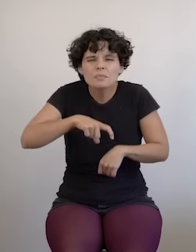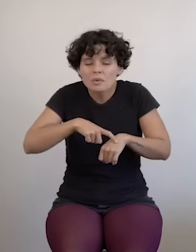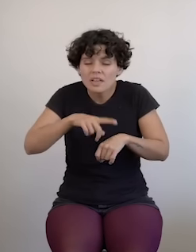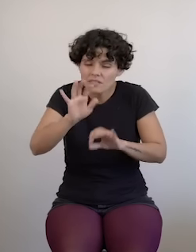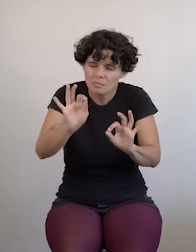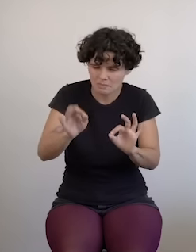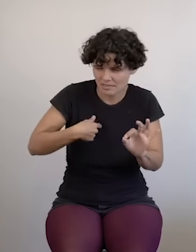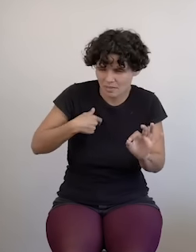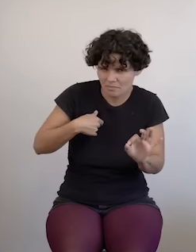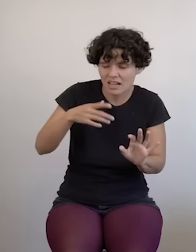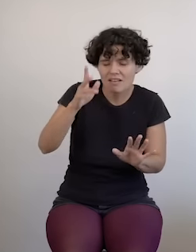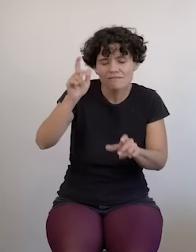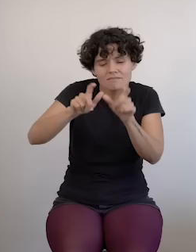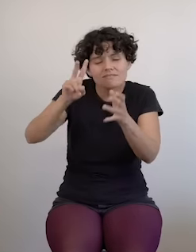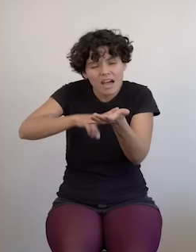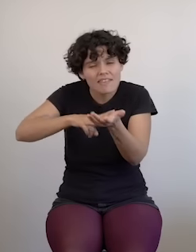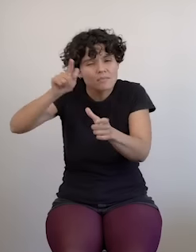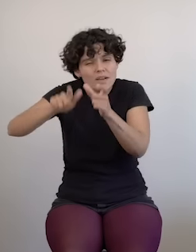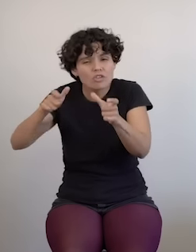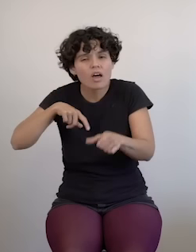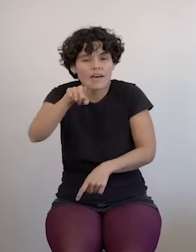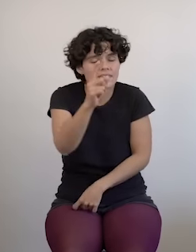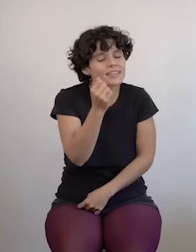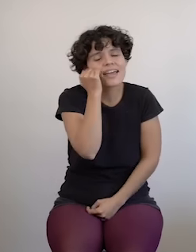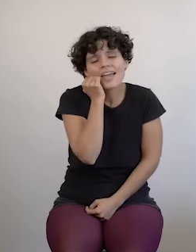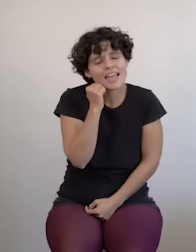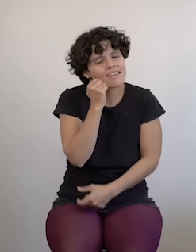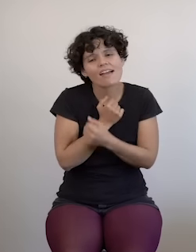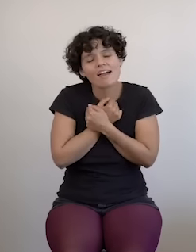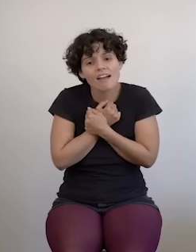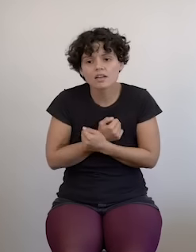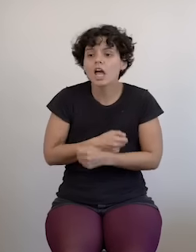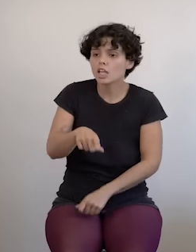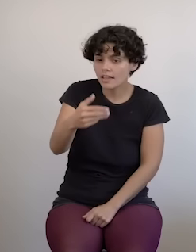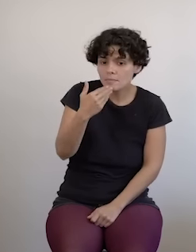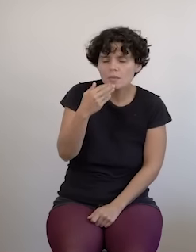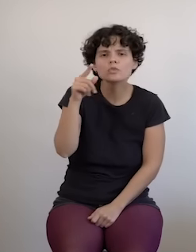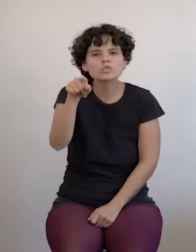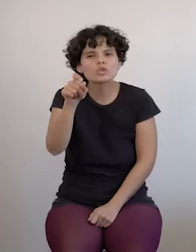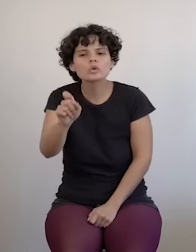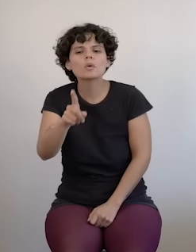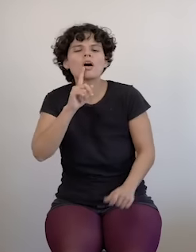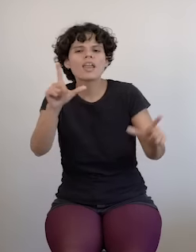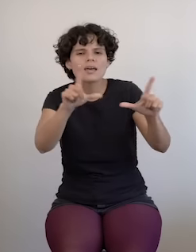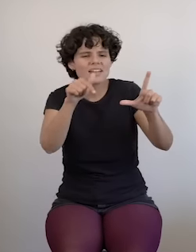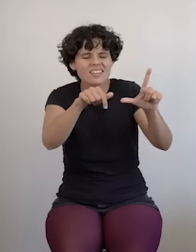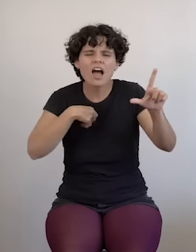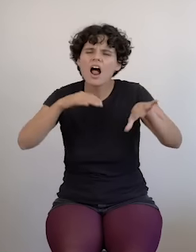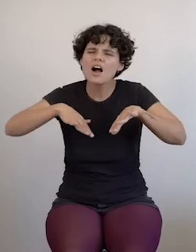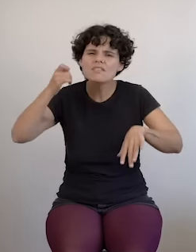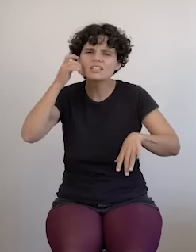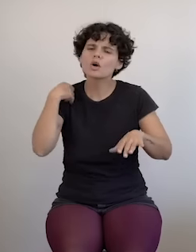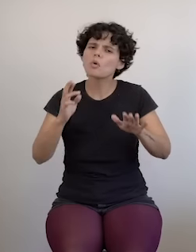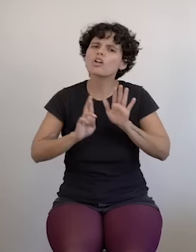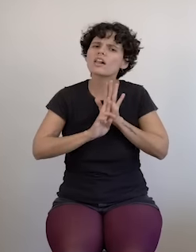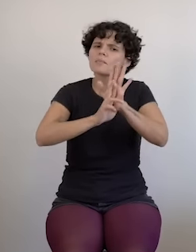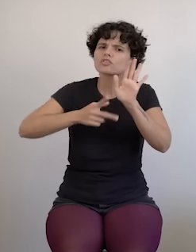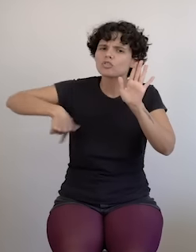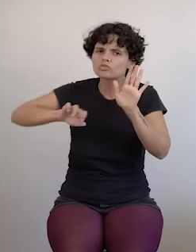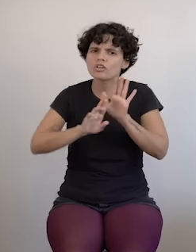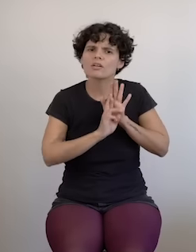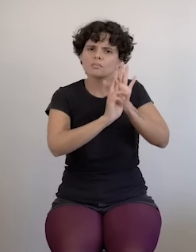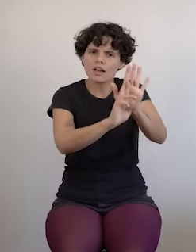digo algo, que la gente te quiere caleta, hermano. A ti también, bueno, yo. ¿Y sabes qué? Cuando tú estás en el matinal peleando por nosotros, de repente, por hermano, nos